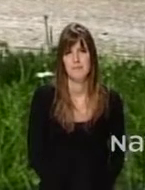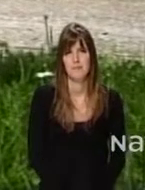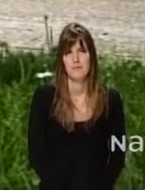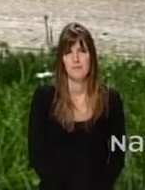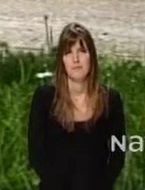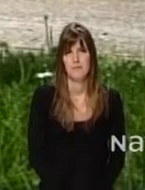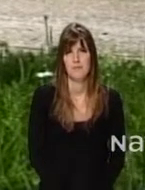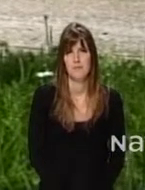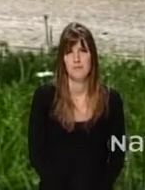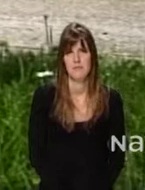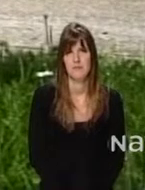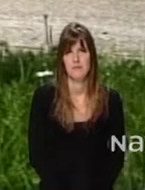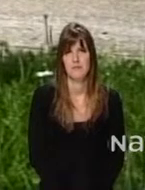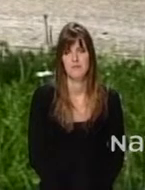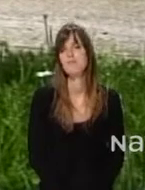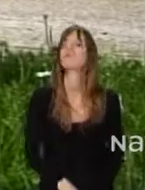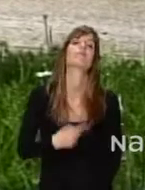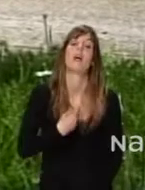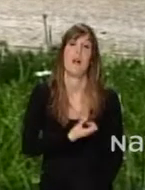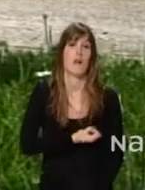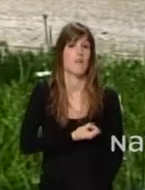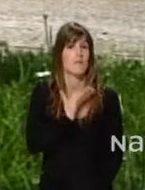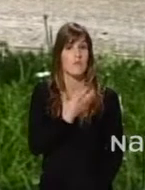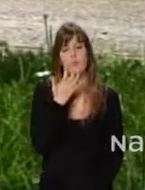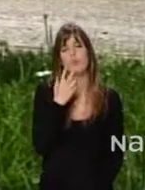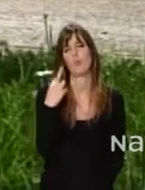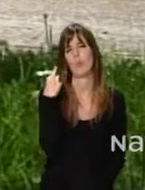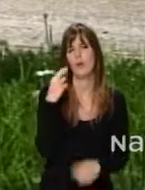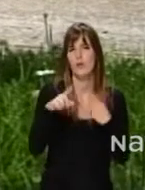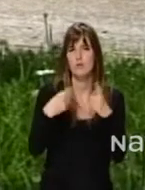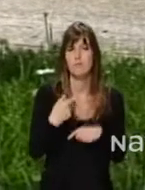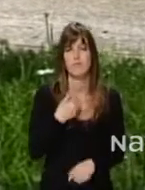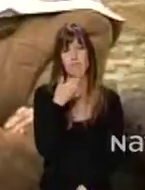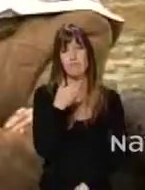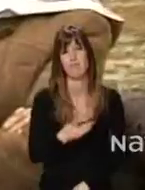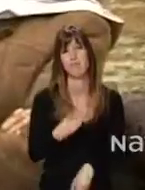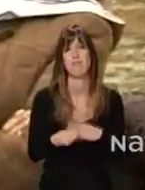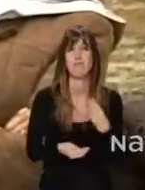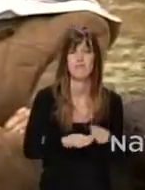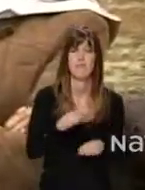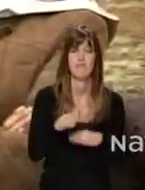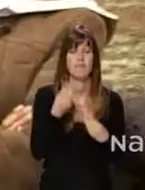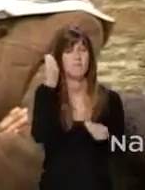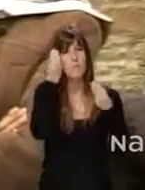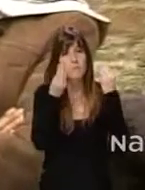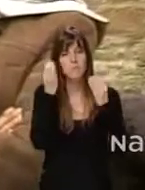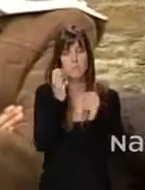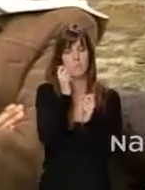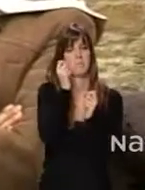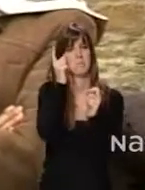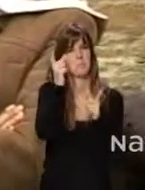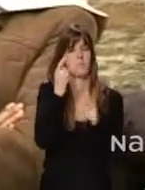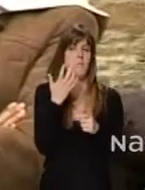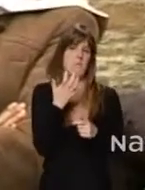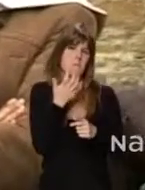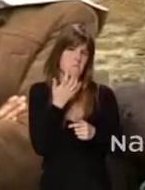Nada. La afición, pues después de jubilarme, pues tenía necesidad de hacer algo. Y entonces empecé, medio en broma,